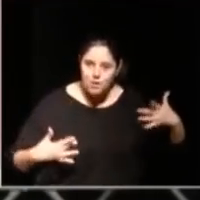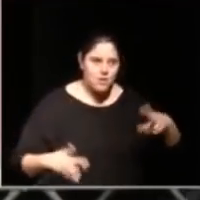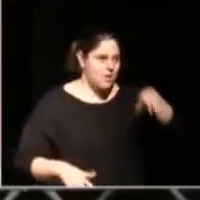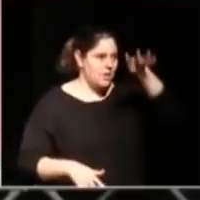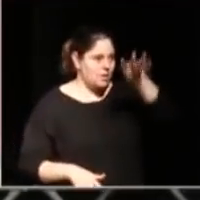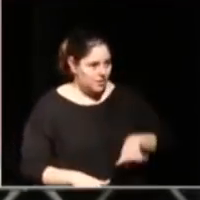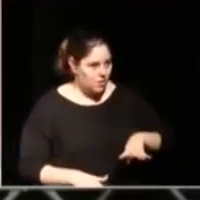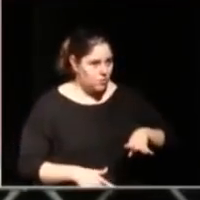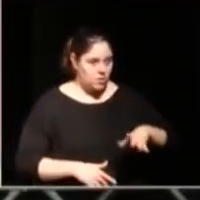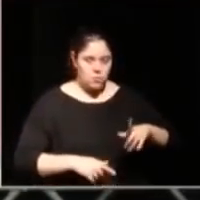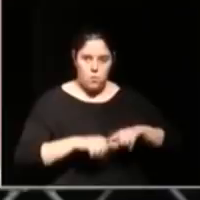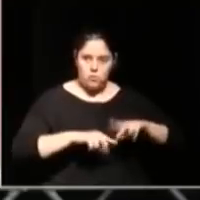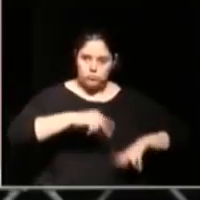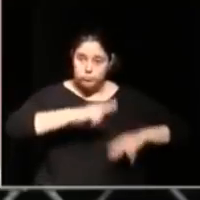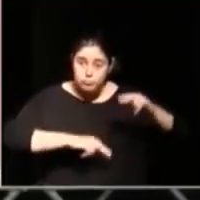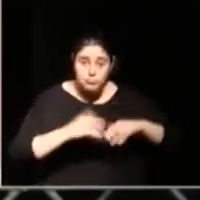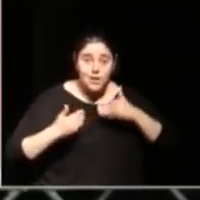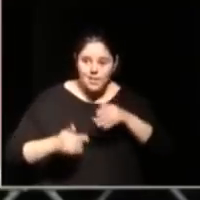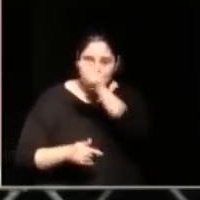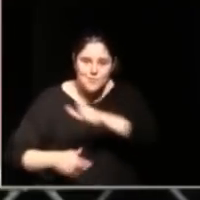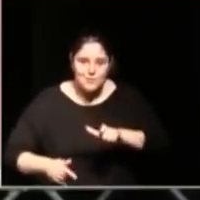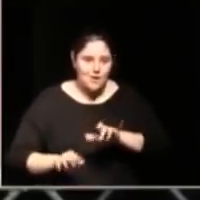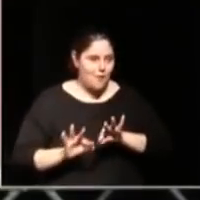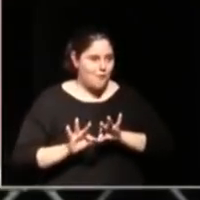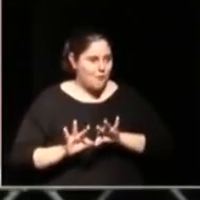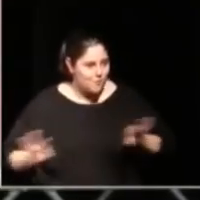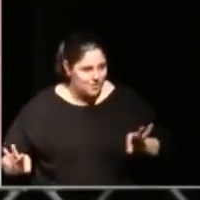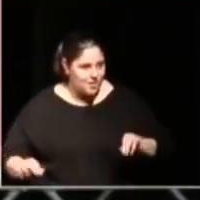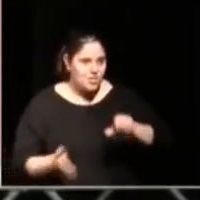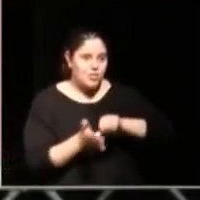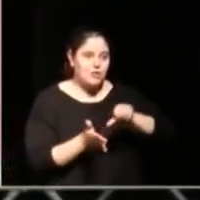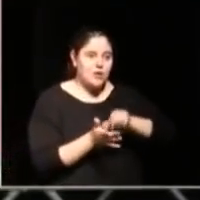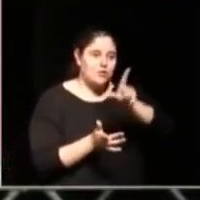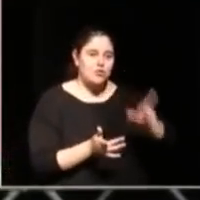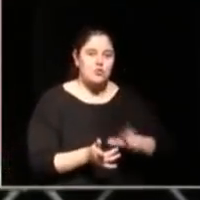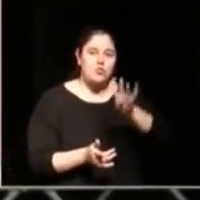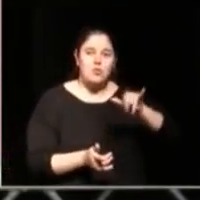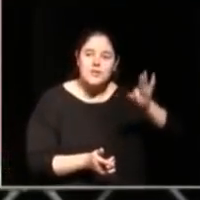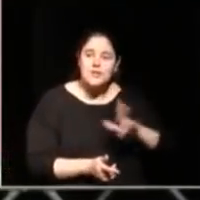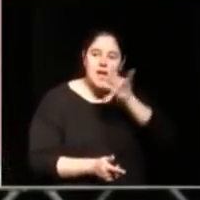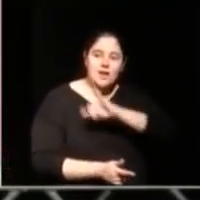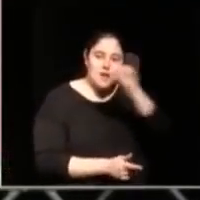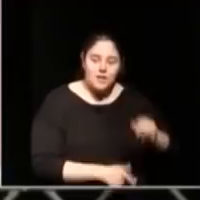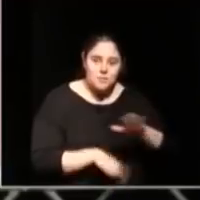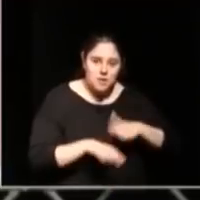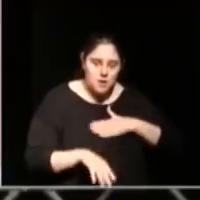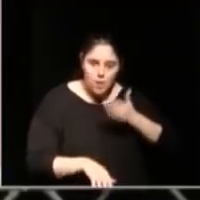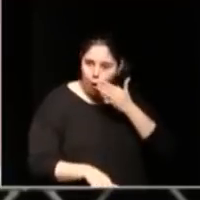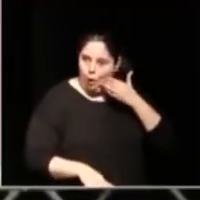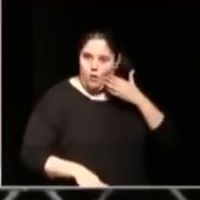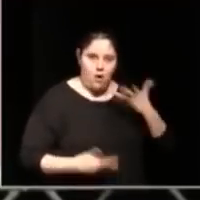con las manos de gente humilde. La ciudad de Lluís Hernández. Es verdaderamente un honor tomar la palabra